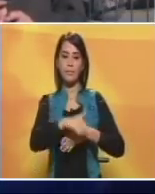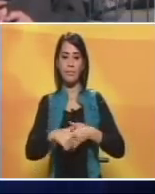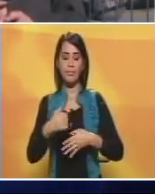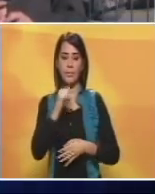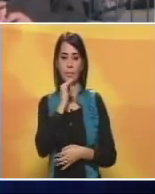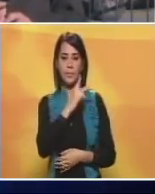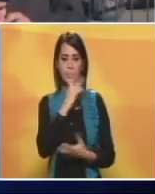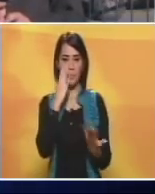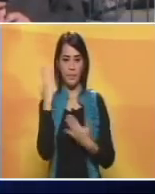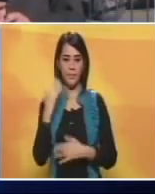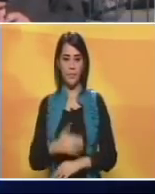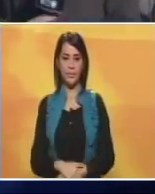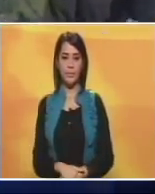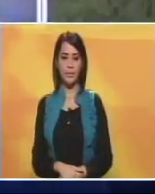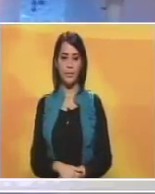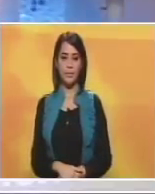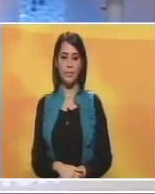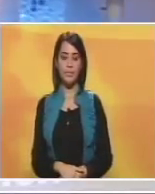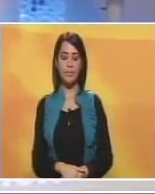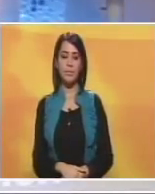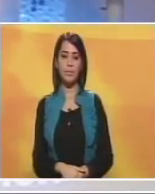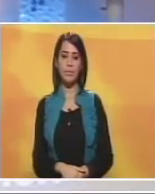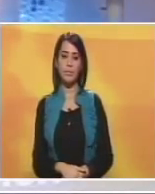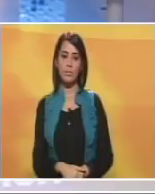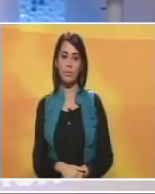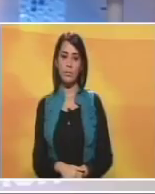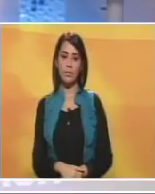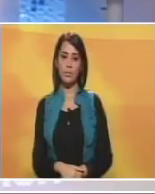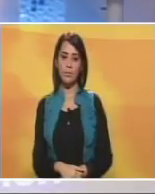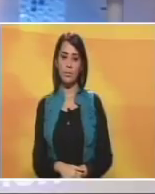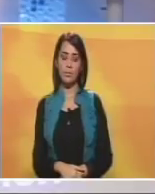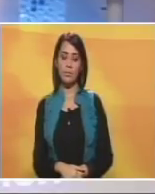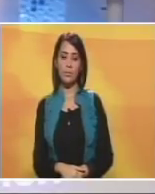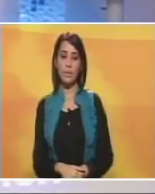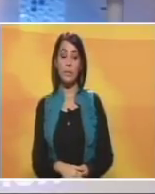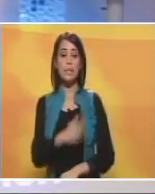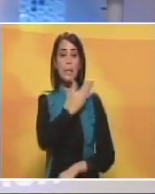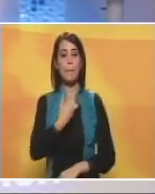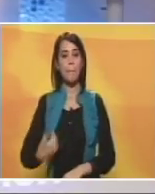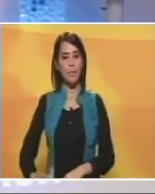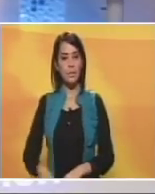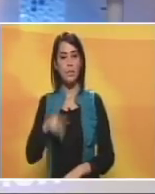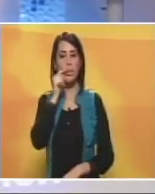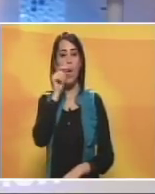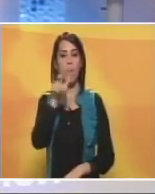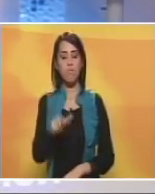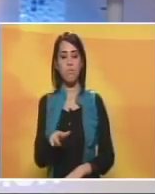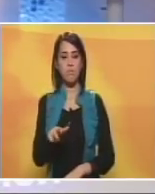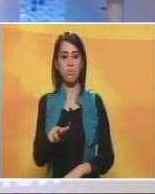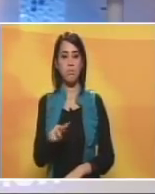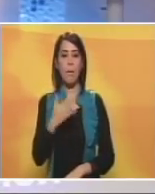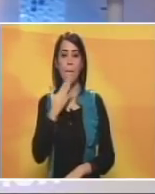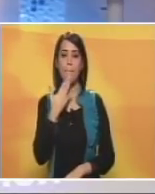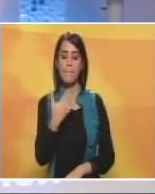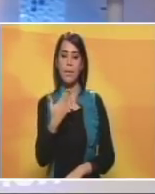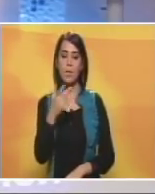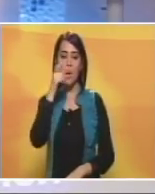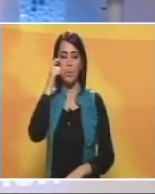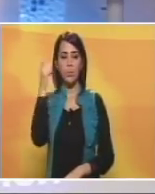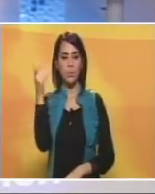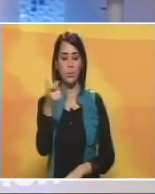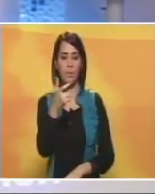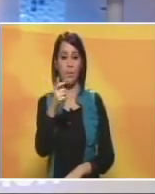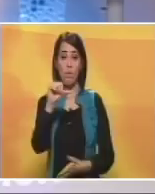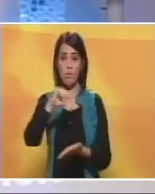de Maxi Real. Gracias, Maximiliano. Continuamos. En Zimbabue, el presidente Emmerson Mnangagwa pidió a la población